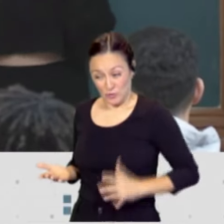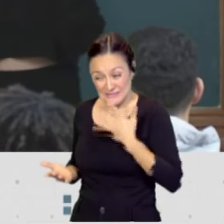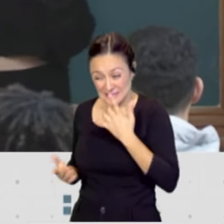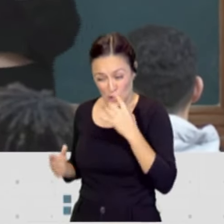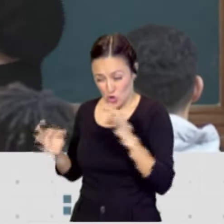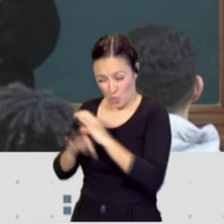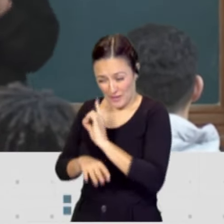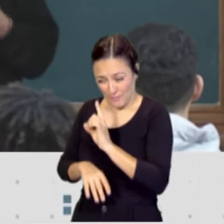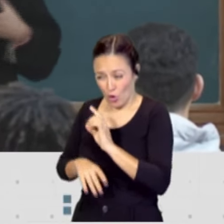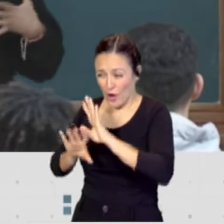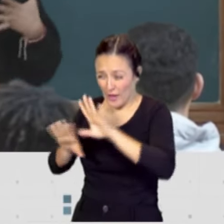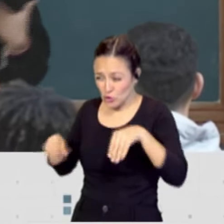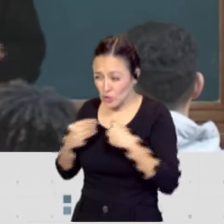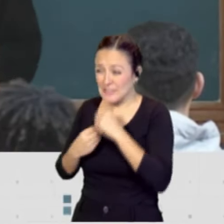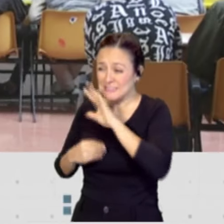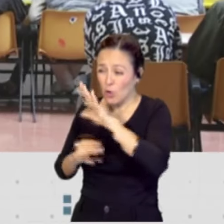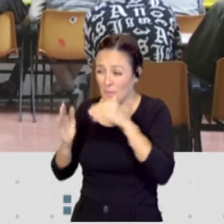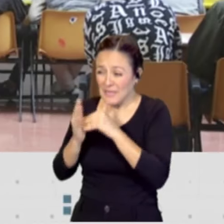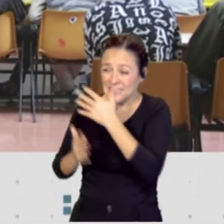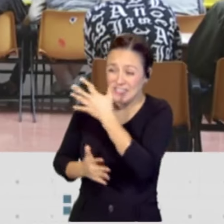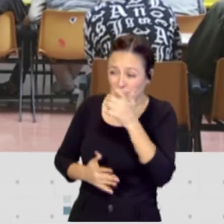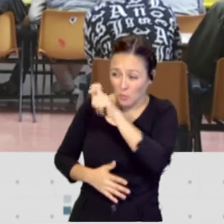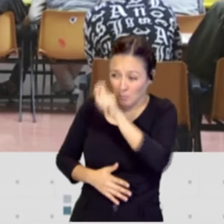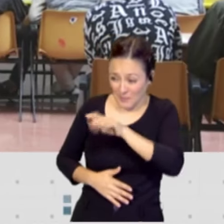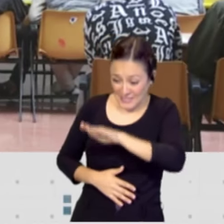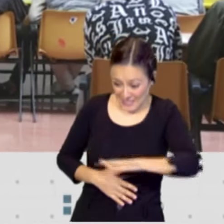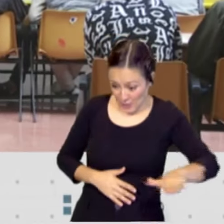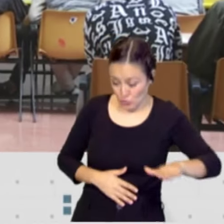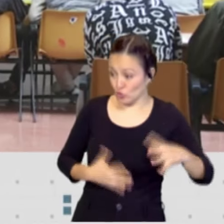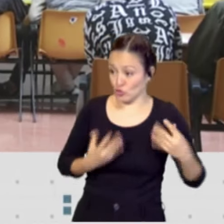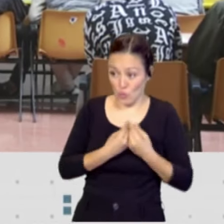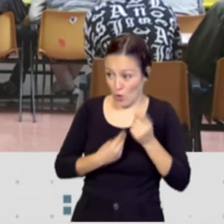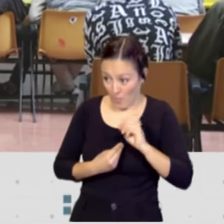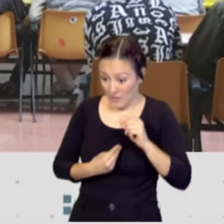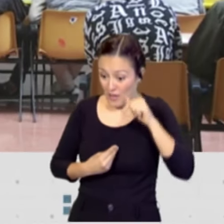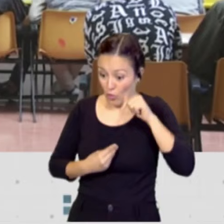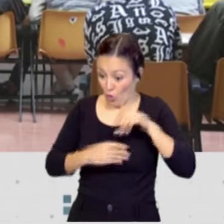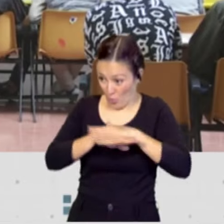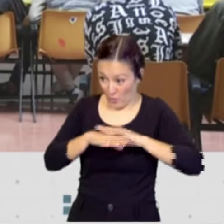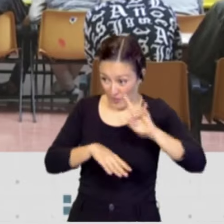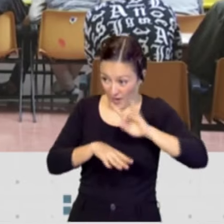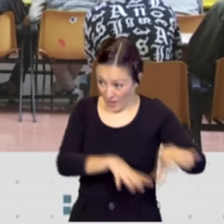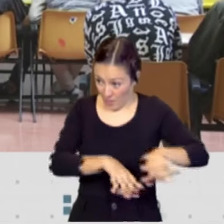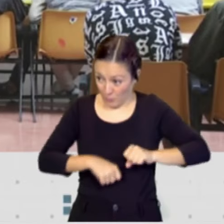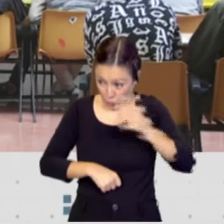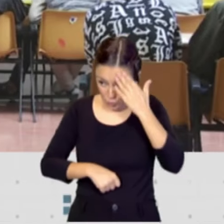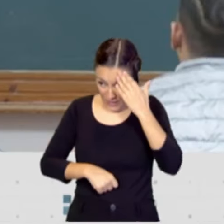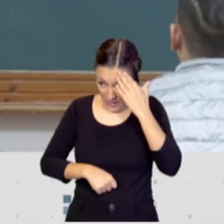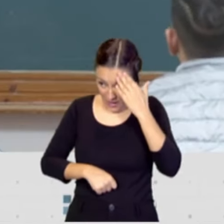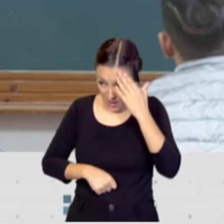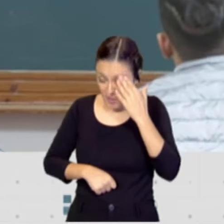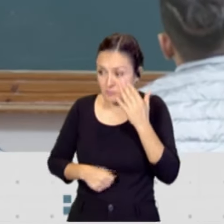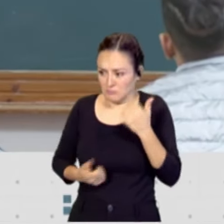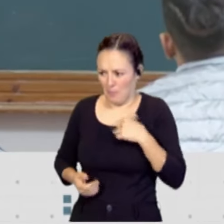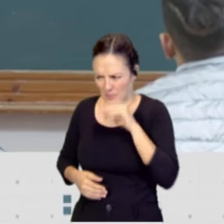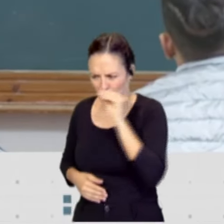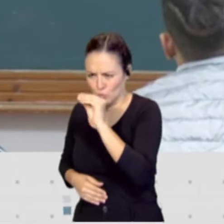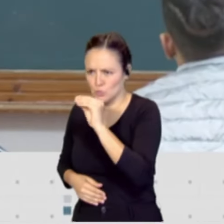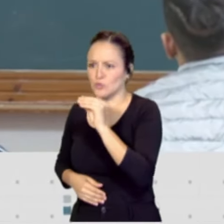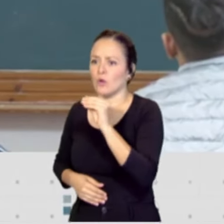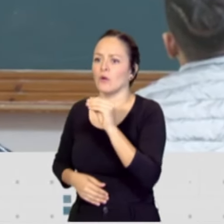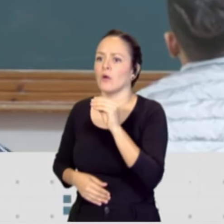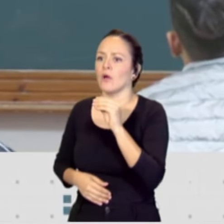5500 menores extranjeros no acompañados bajo la tutela del gobierno de Canarias le pregunto qué capacidad real tiene nuestra comunidad